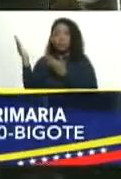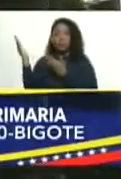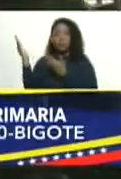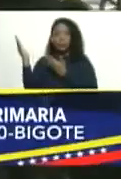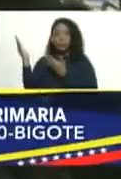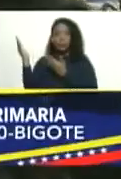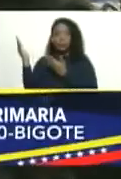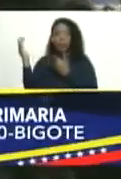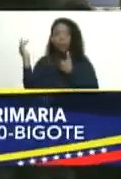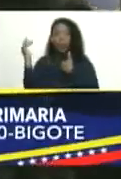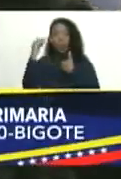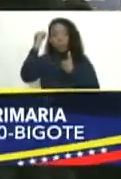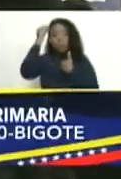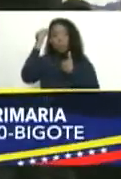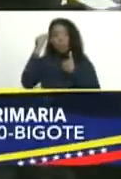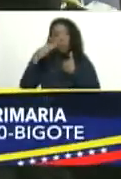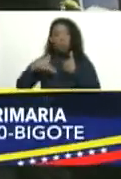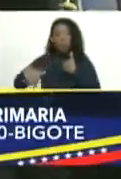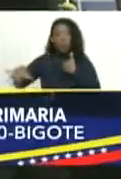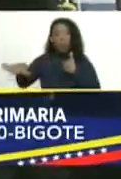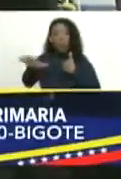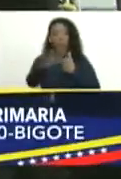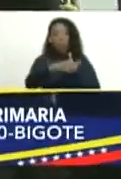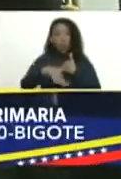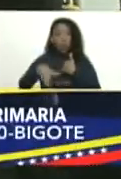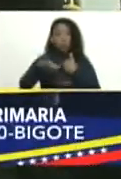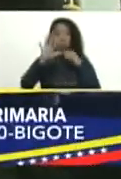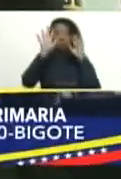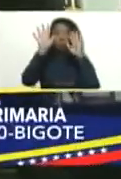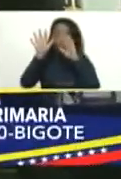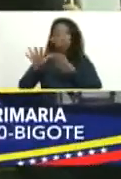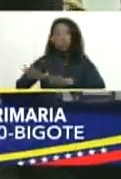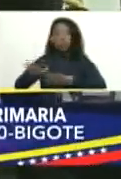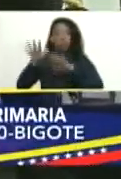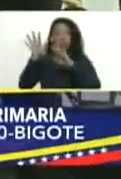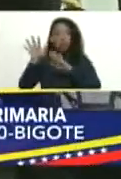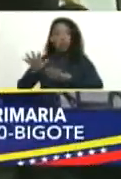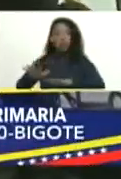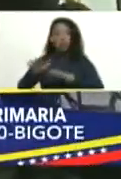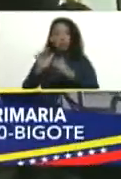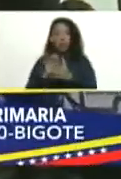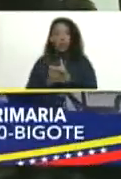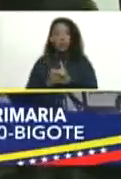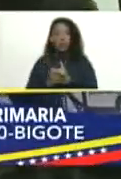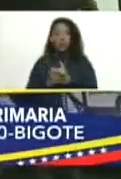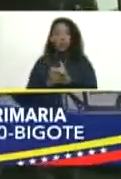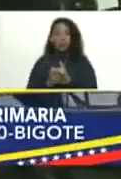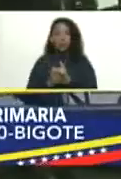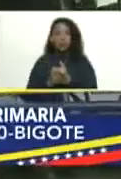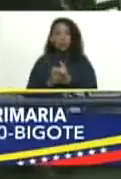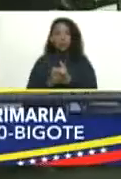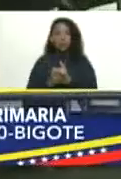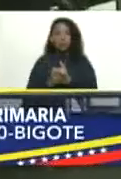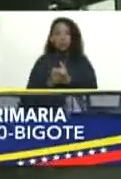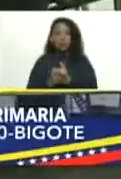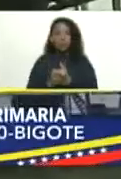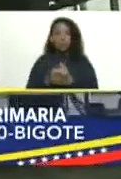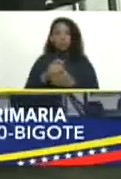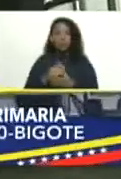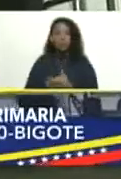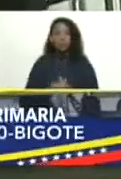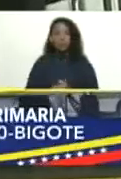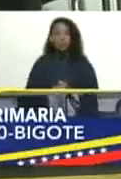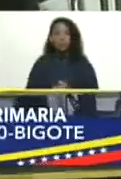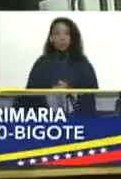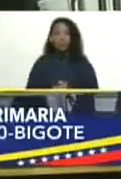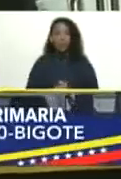y yo creo que todos estamos subordinados. Todo lo que aquí se hace en base a esas peticiones, que con ese sistema que usted